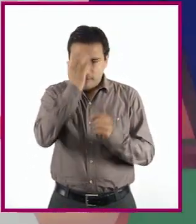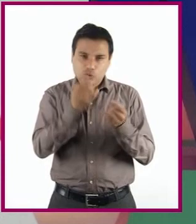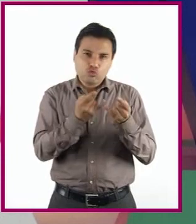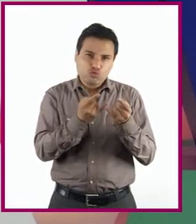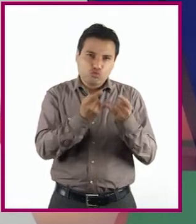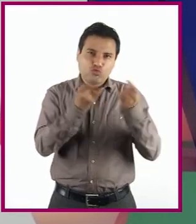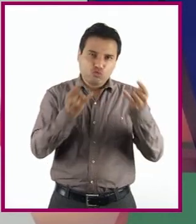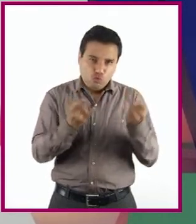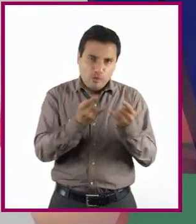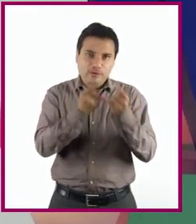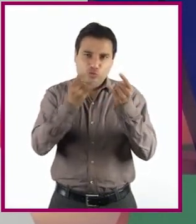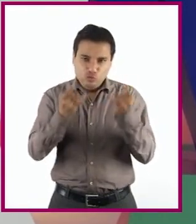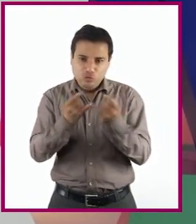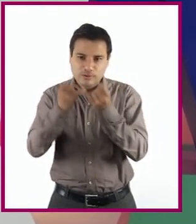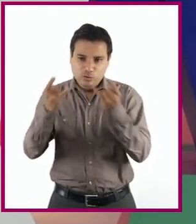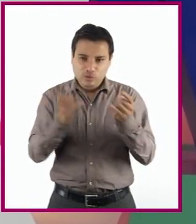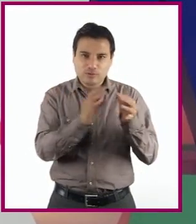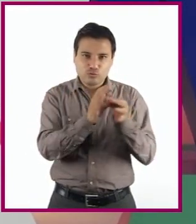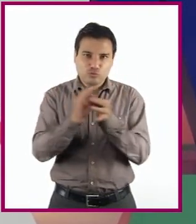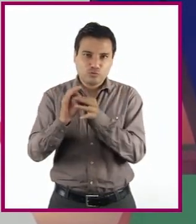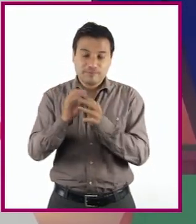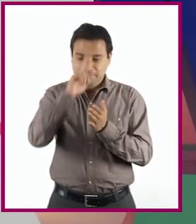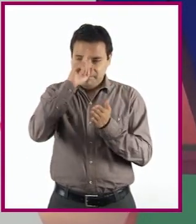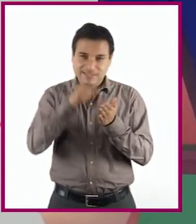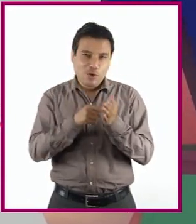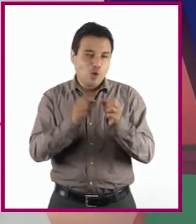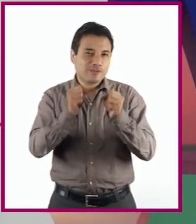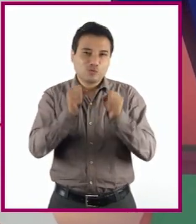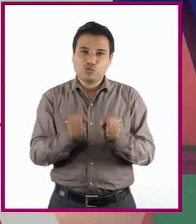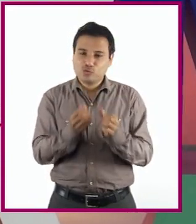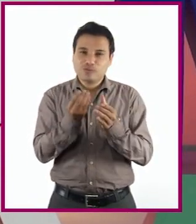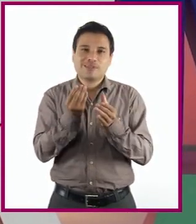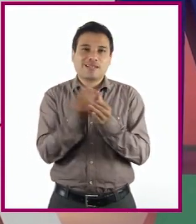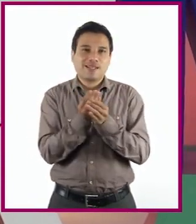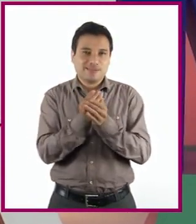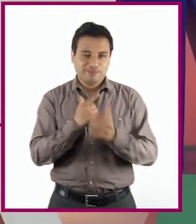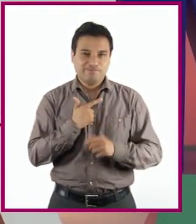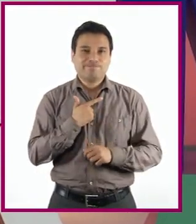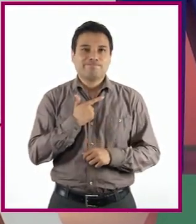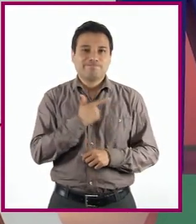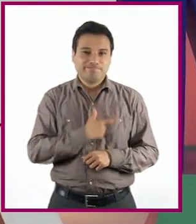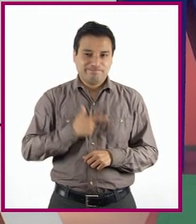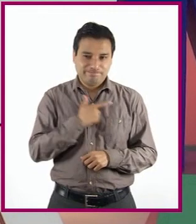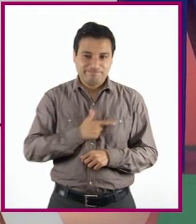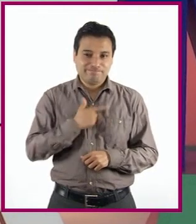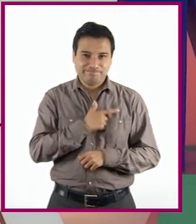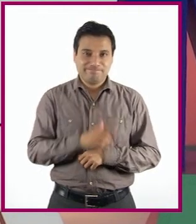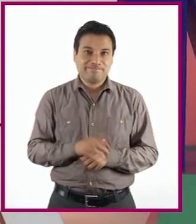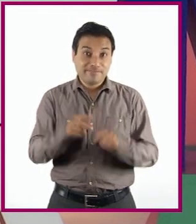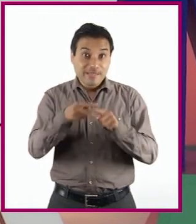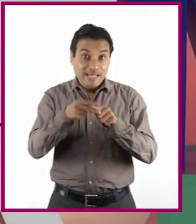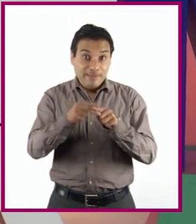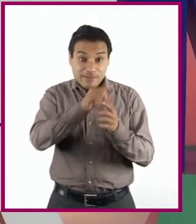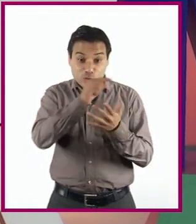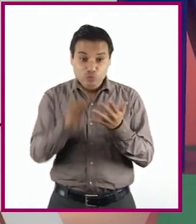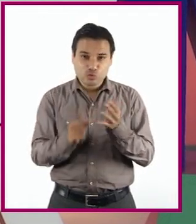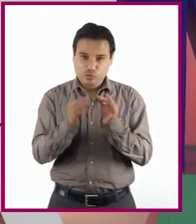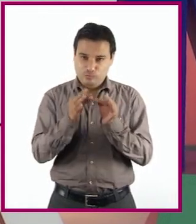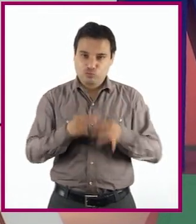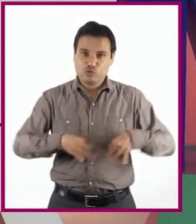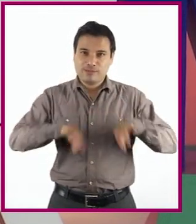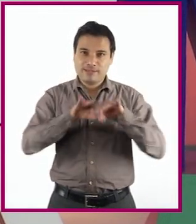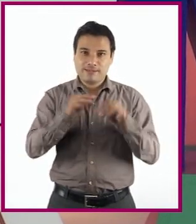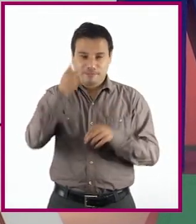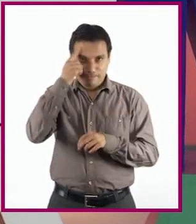acontecimientos. Estoy seguro de que será una clase muy enriquecedora y obtendremos herramientas muy importantes para realizar y